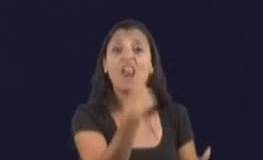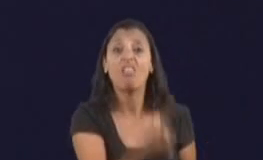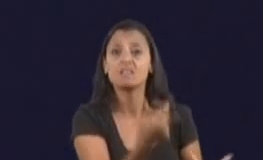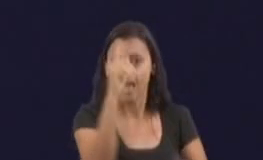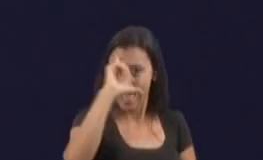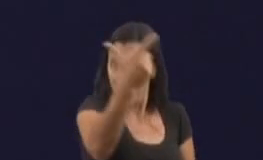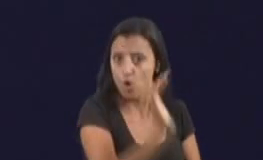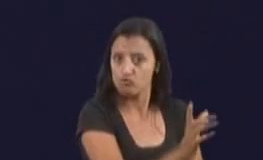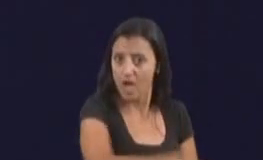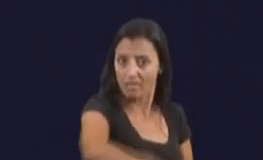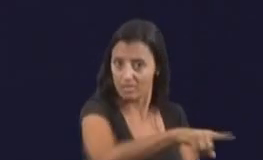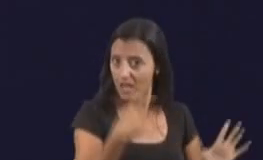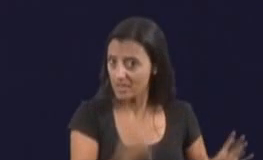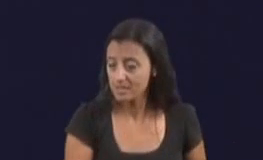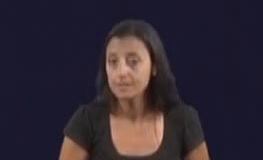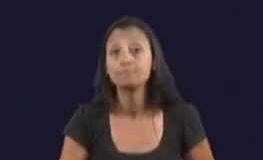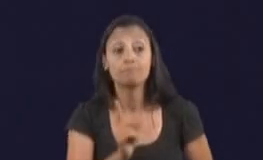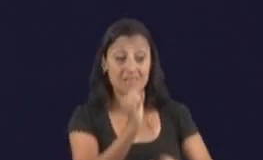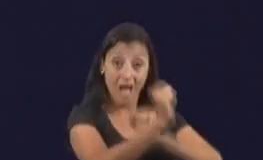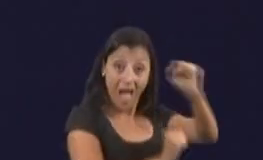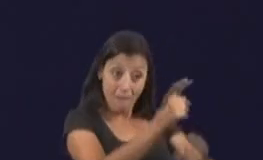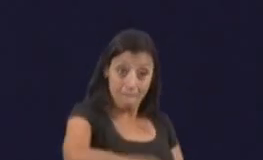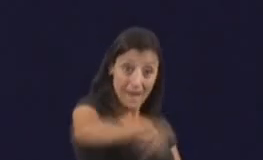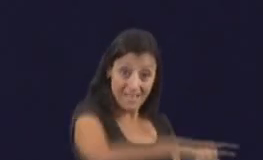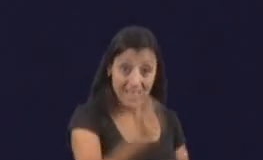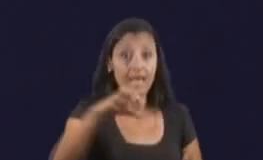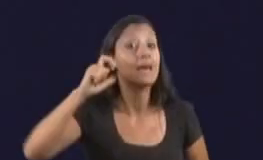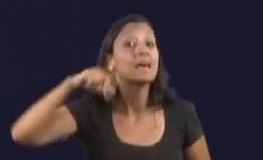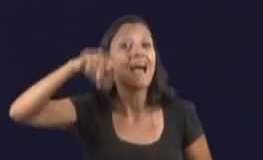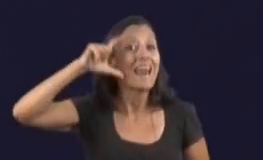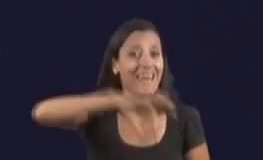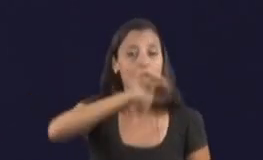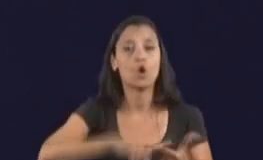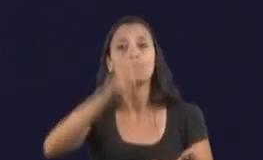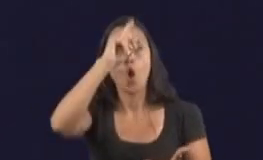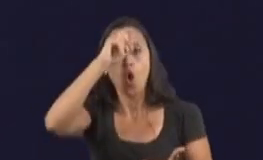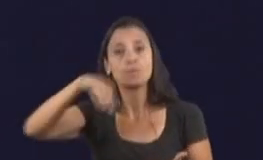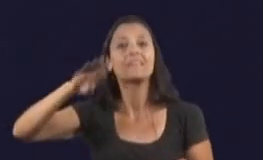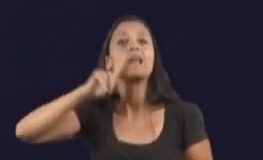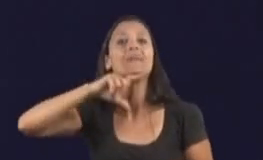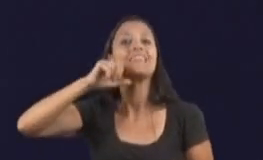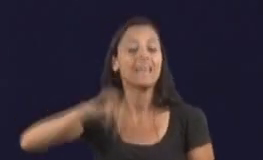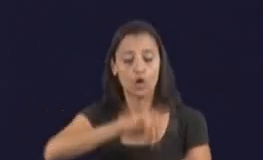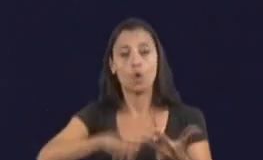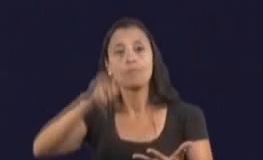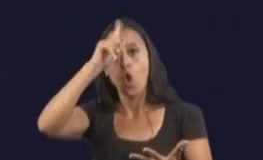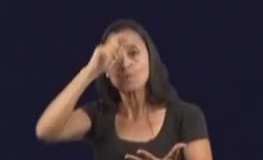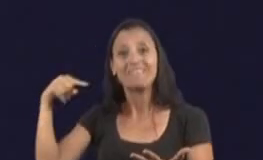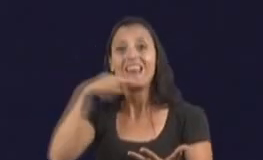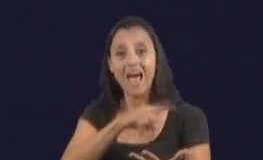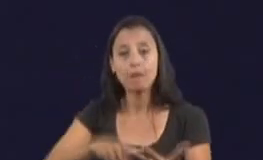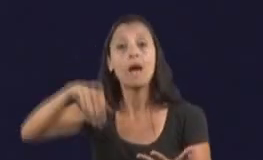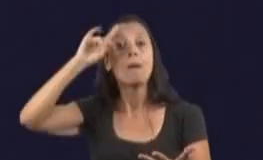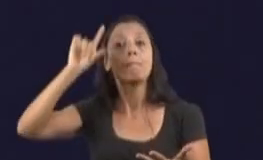conducta imputada. Las empresas alcanzadas son Galeno, Hospital Británico, Hospital Alemán,